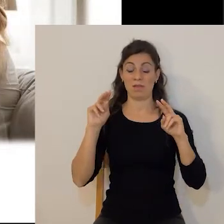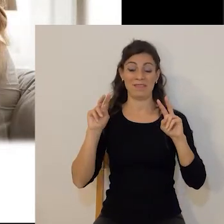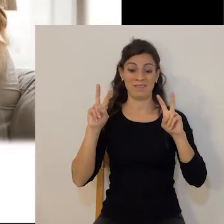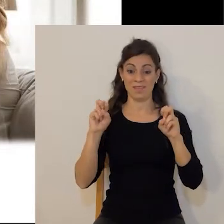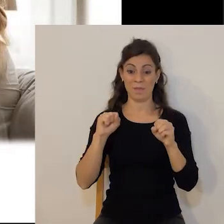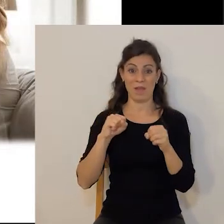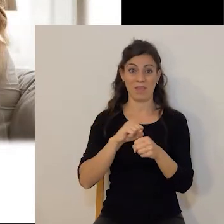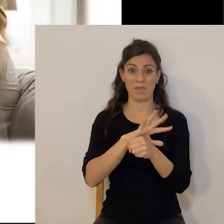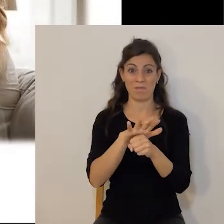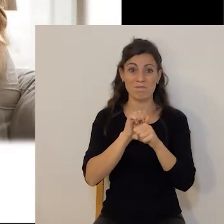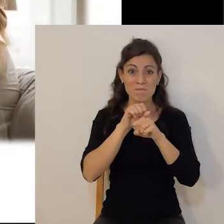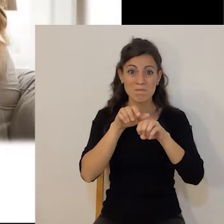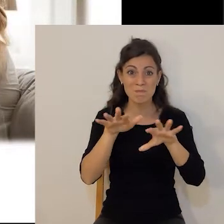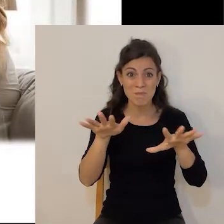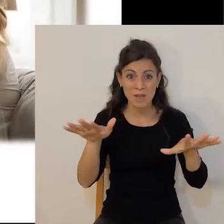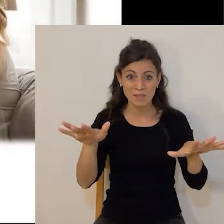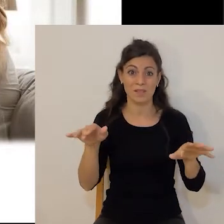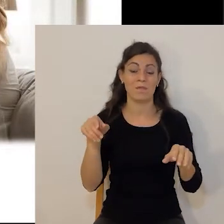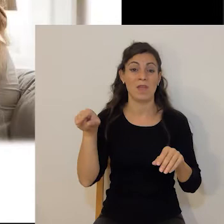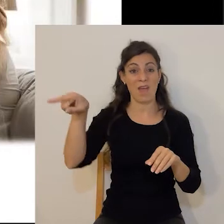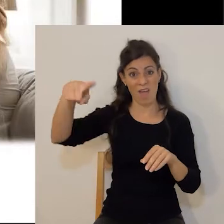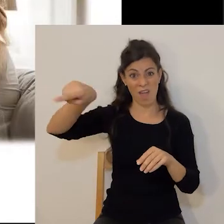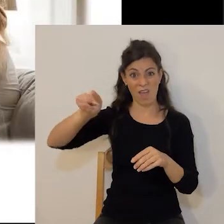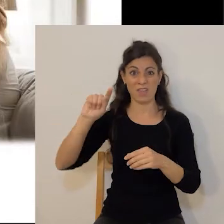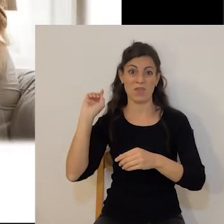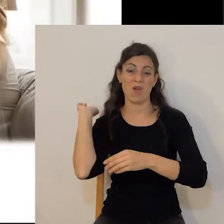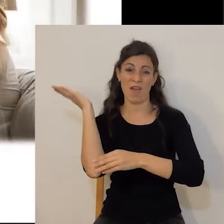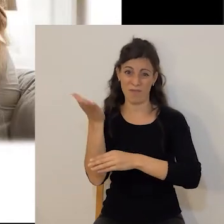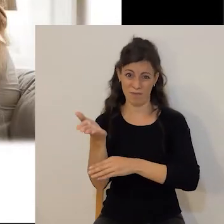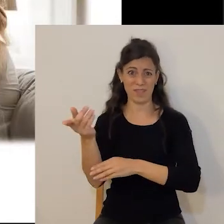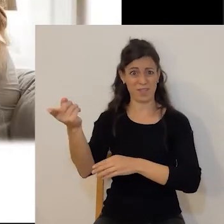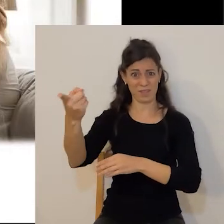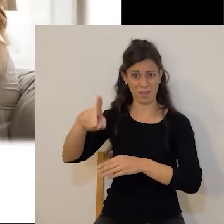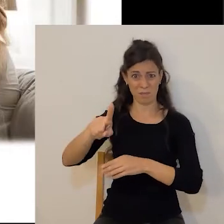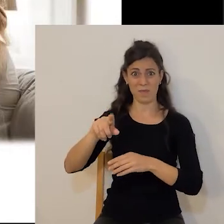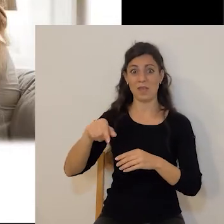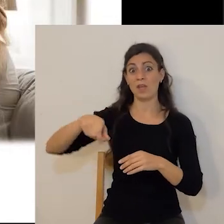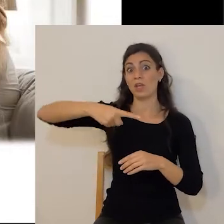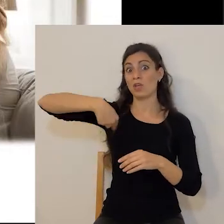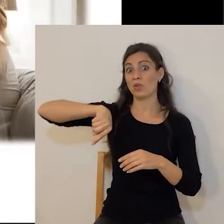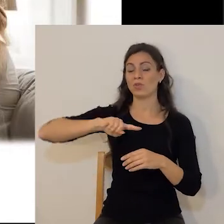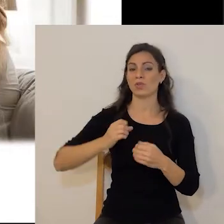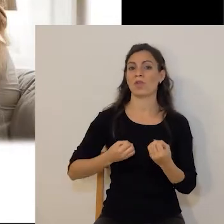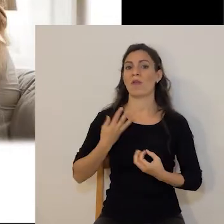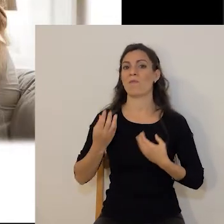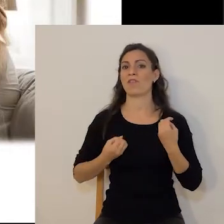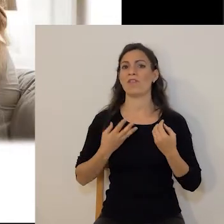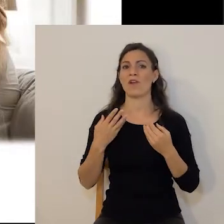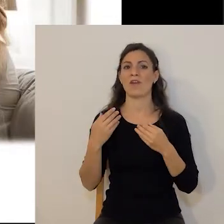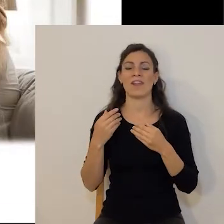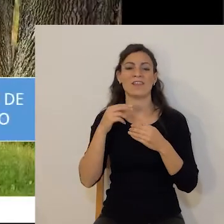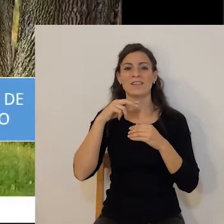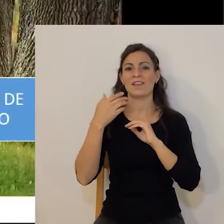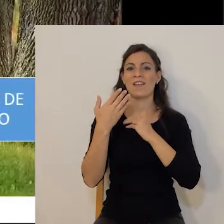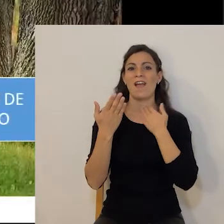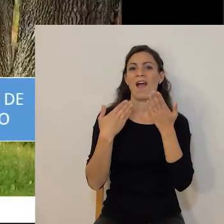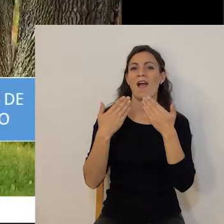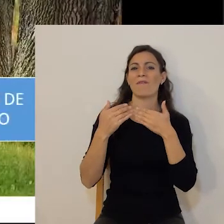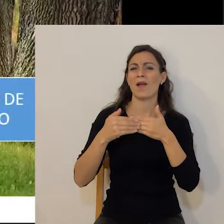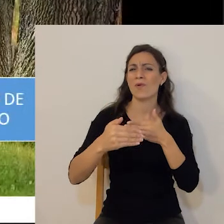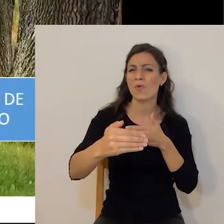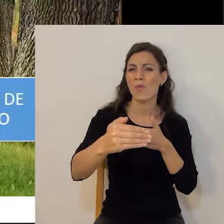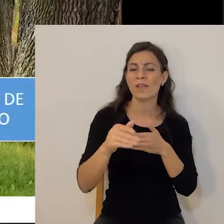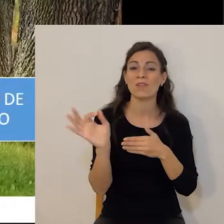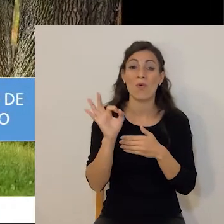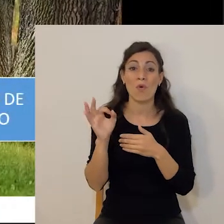pandemia, también les afecta a ellos. Y entonces, ¿cuándo hablamos de nuestras emociones? ¿Cuándo escuchamos